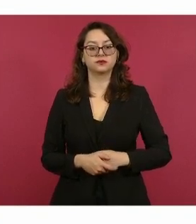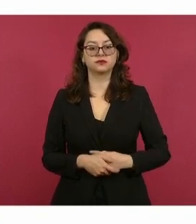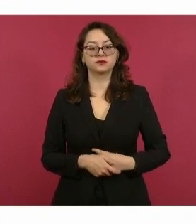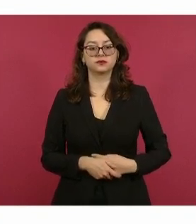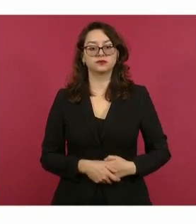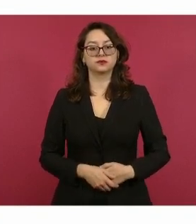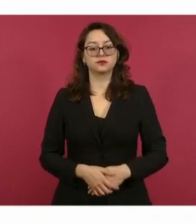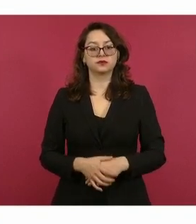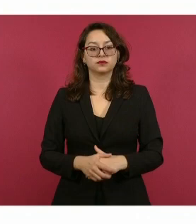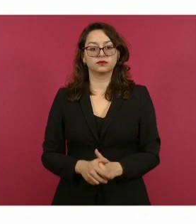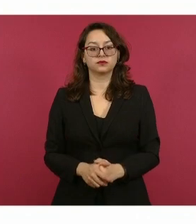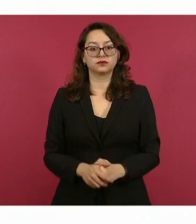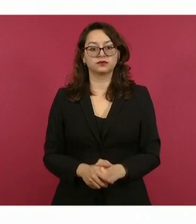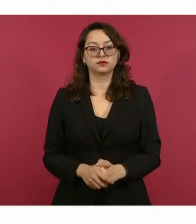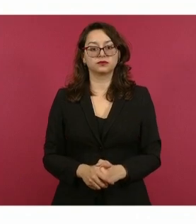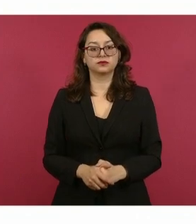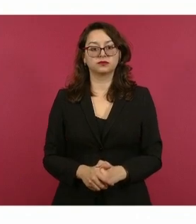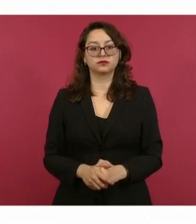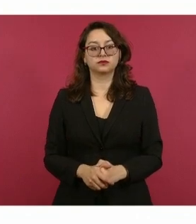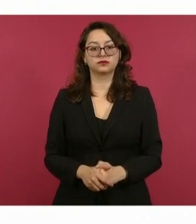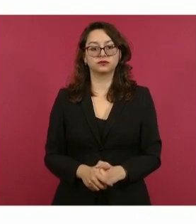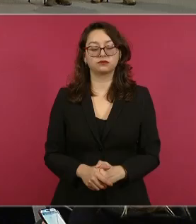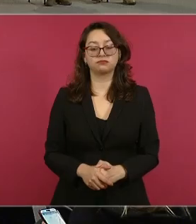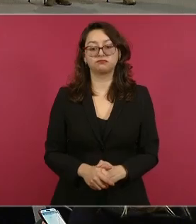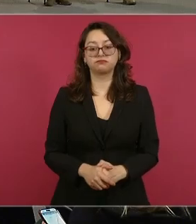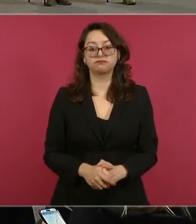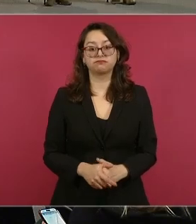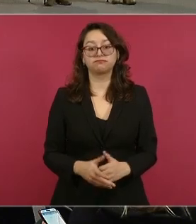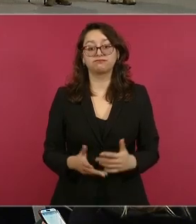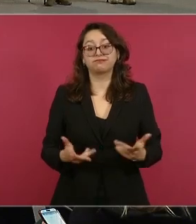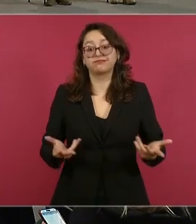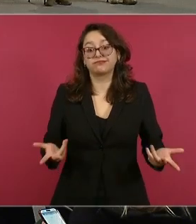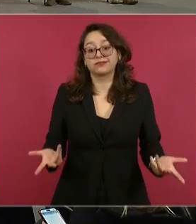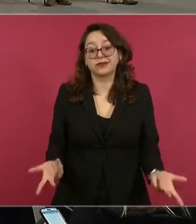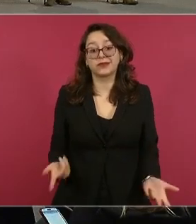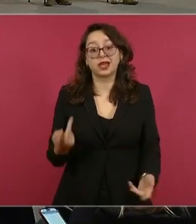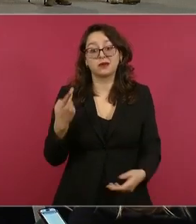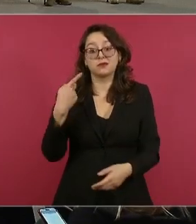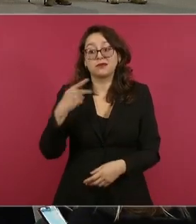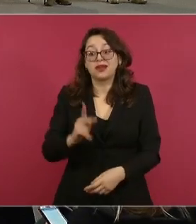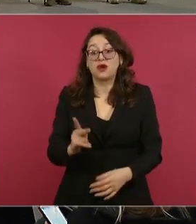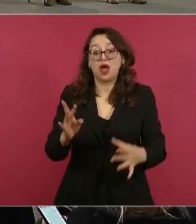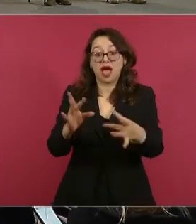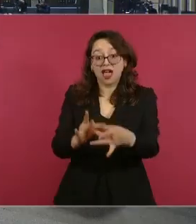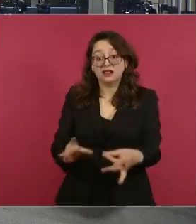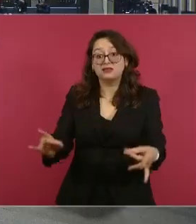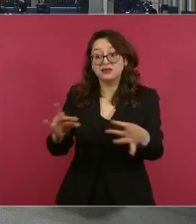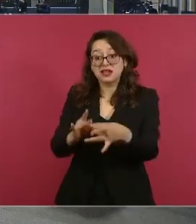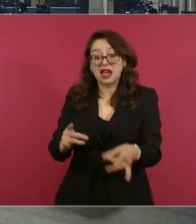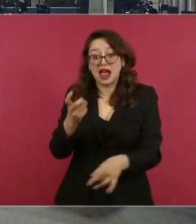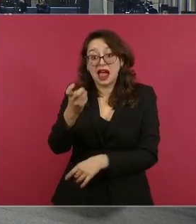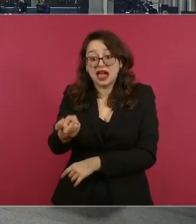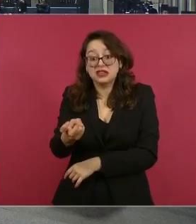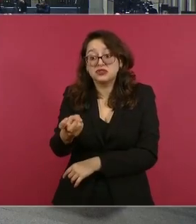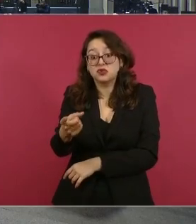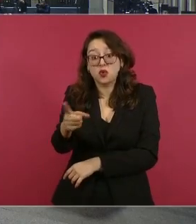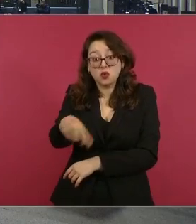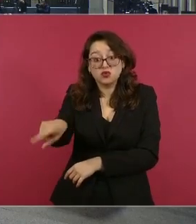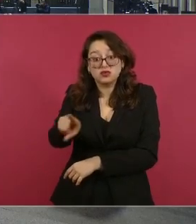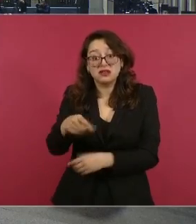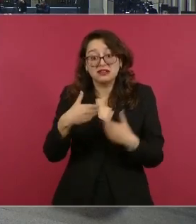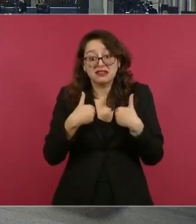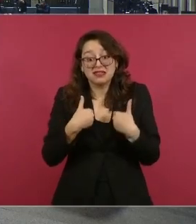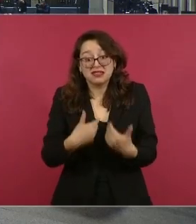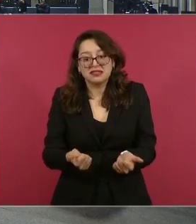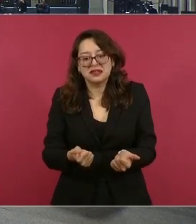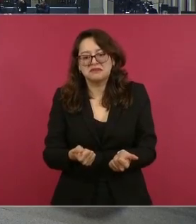Pero va a ser muy difícil que a tus editores y a ti te podamos